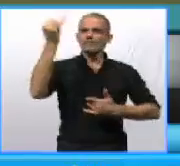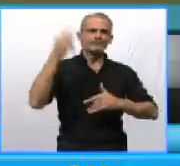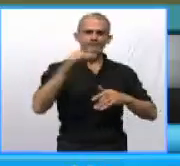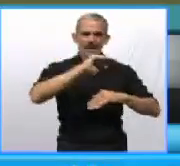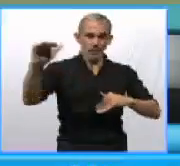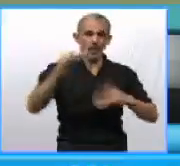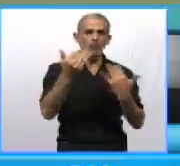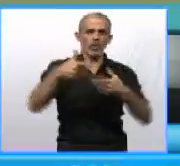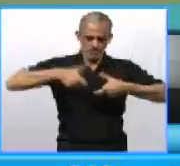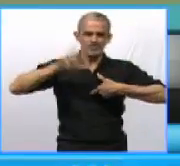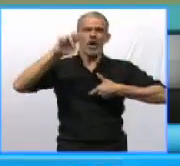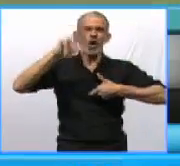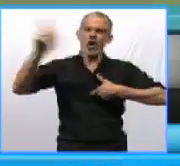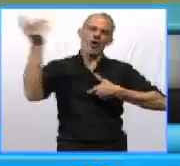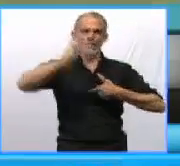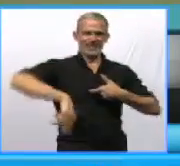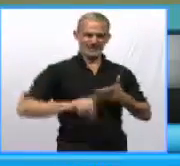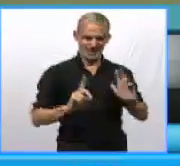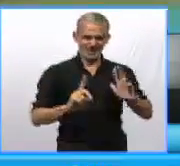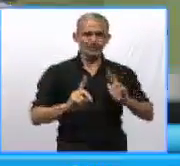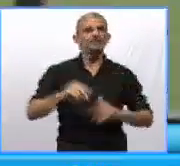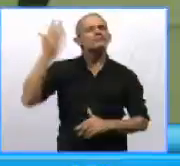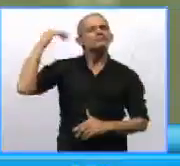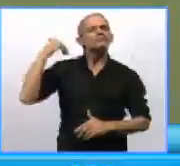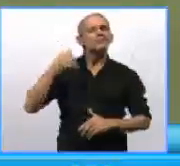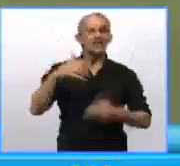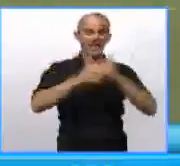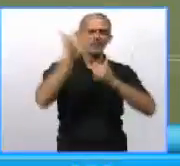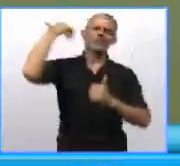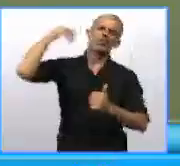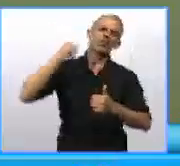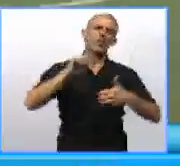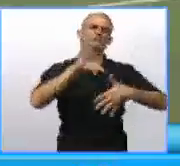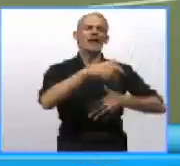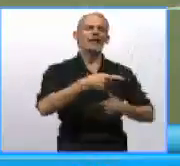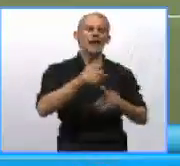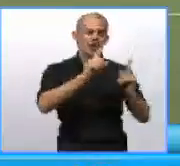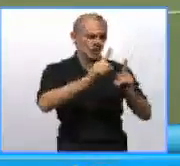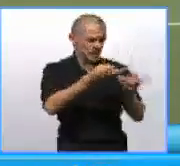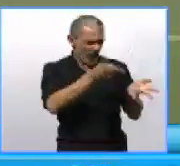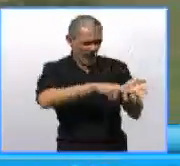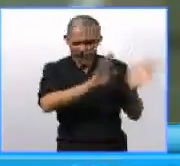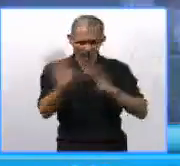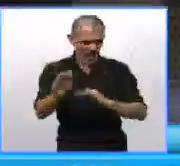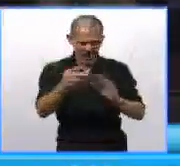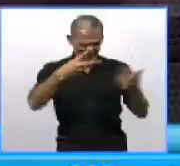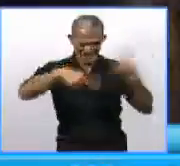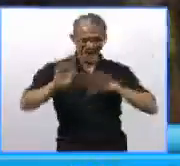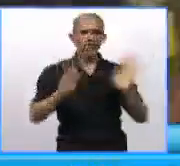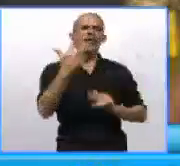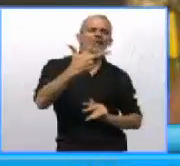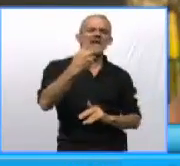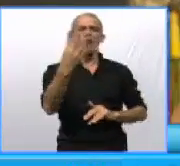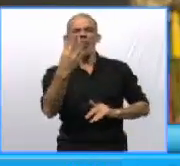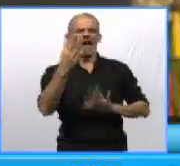y volver con la medalla dorada al cuello. De aquel Panamericano a este ya no hay jugadoras que se repitan prácticamente, debemos ser